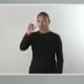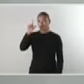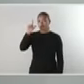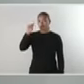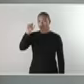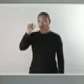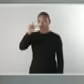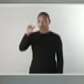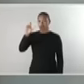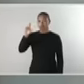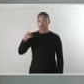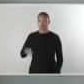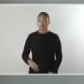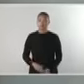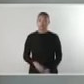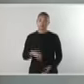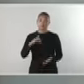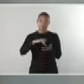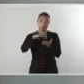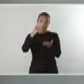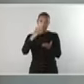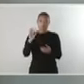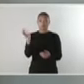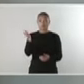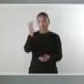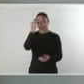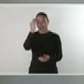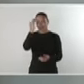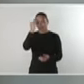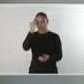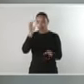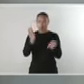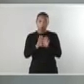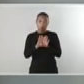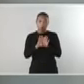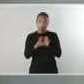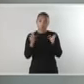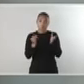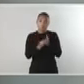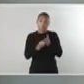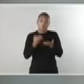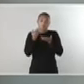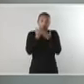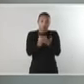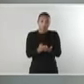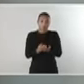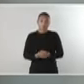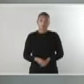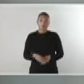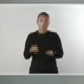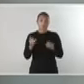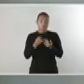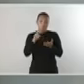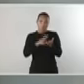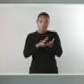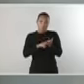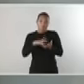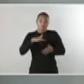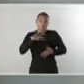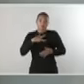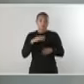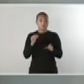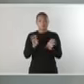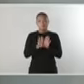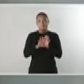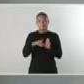Ochoa Gracias por el reconocimiento como economista mucho lo valoro Lamento no poder hacerte ningún reconocimiento